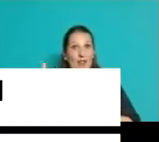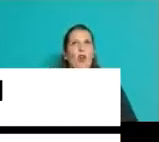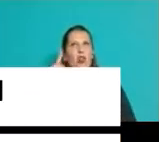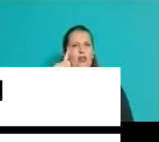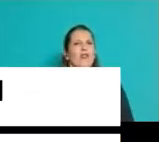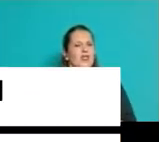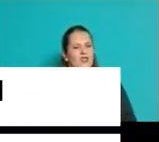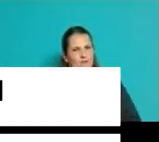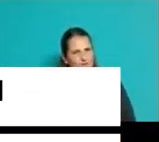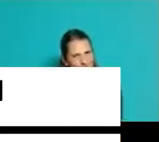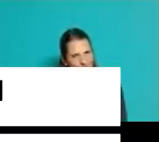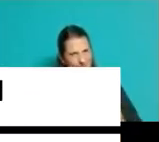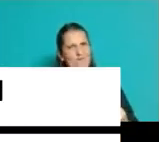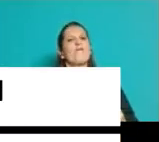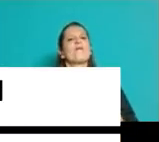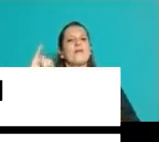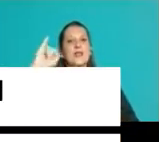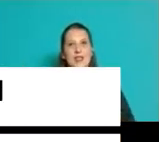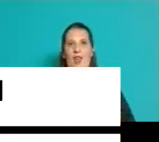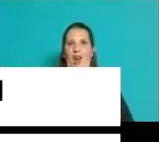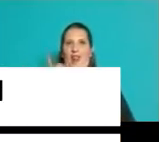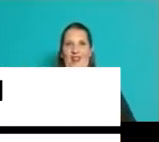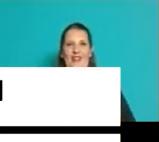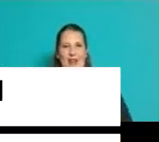Nos propusimos cambiar nuestro país en serio.